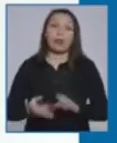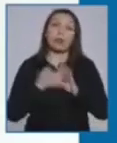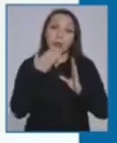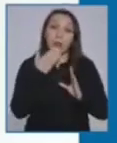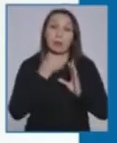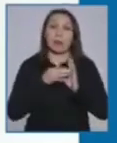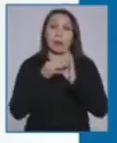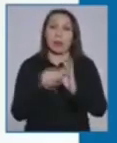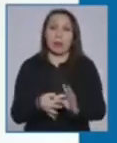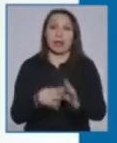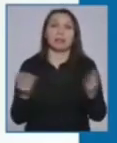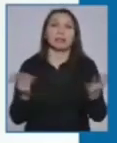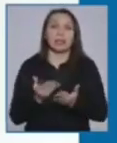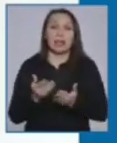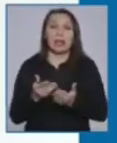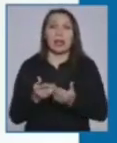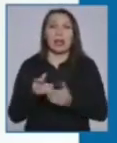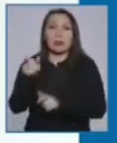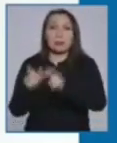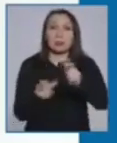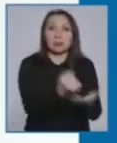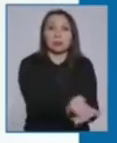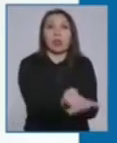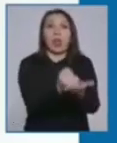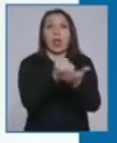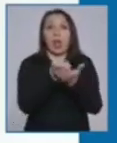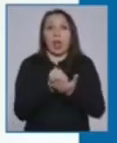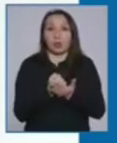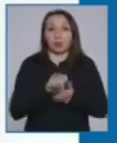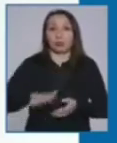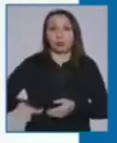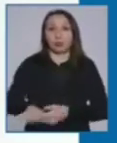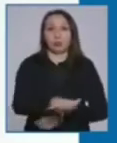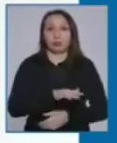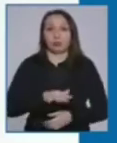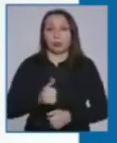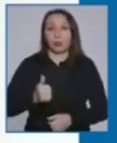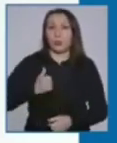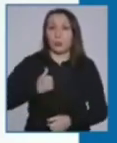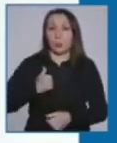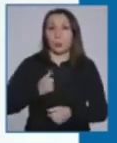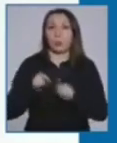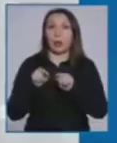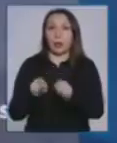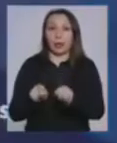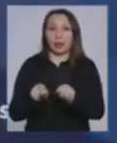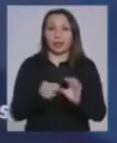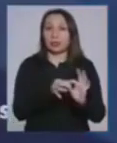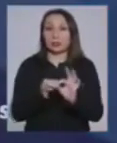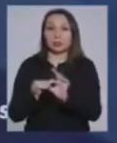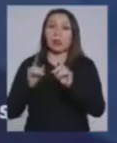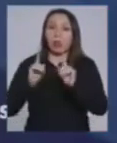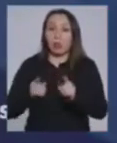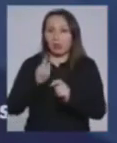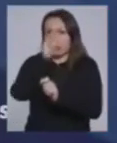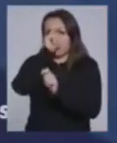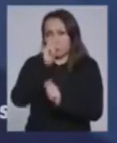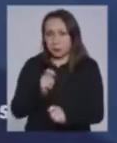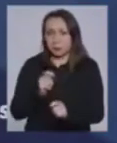gracias también a la cooperación de la población. Por lo tanto, esto debe ser